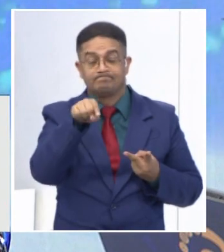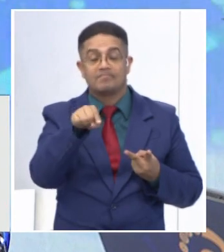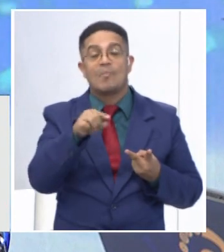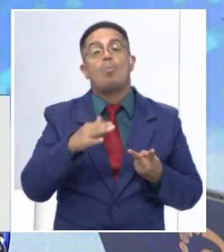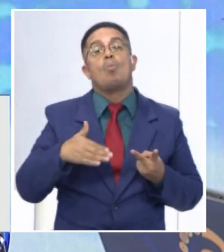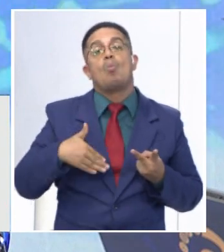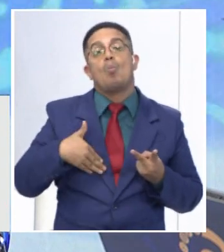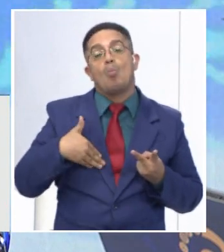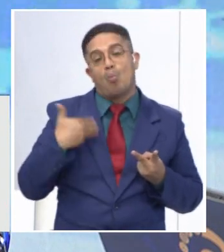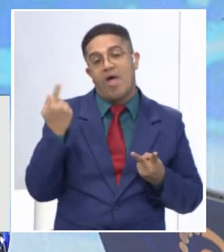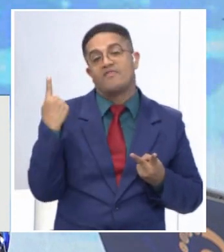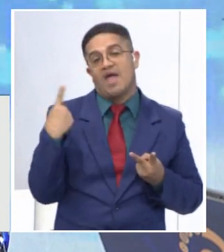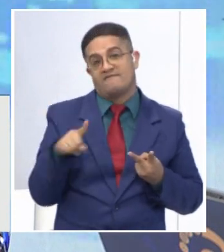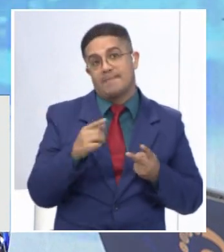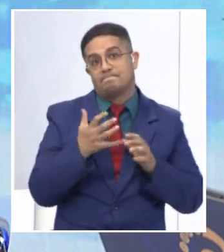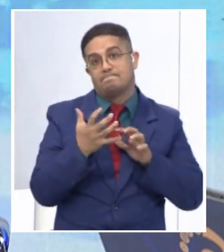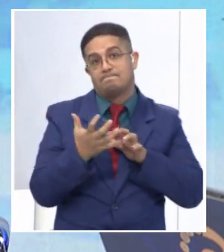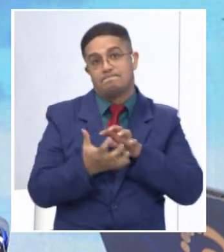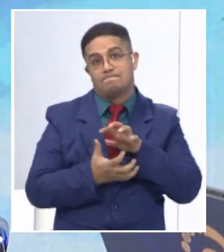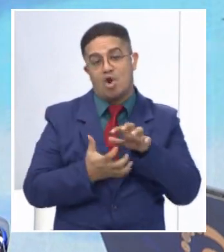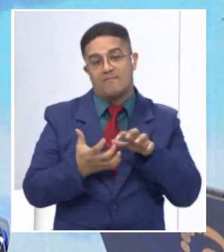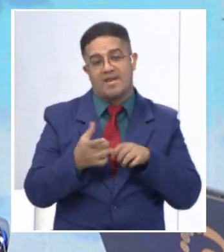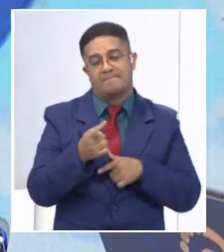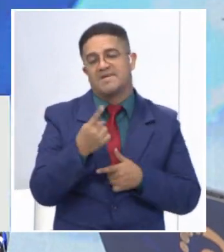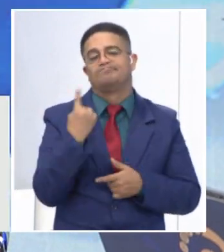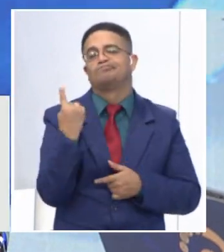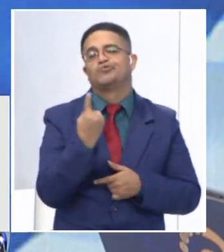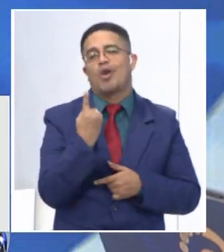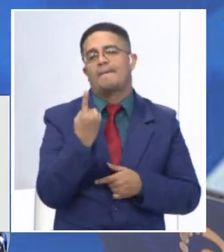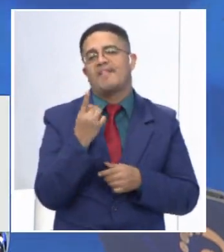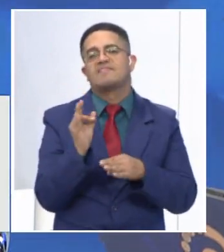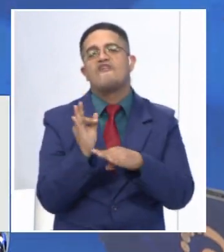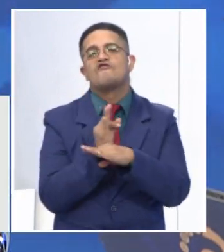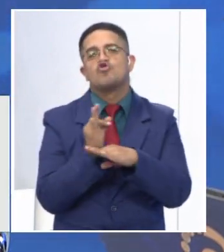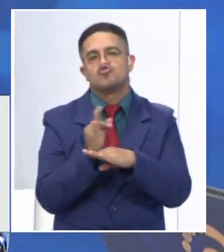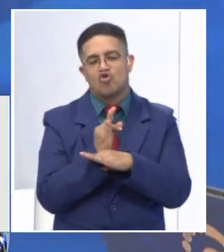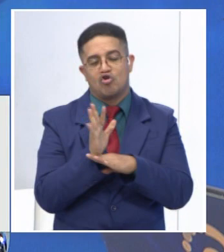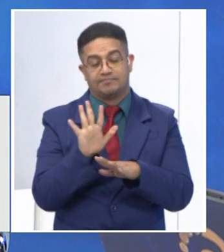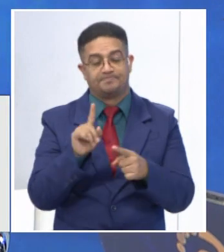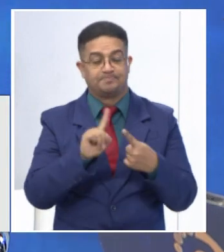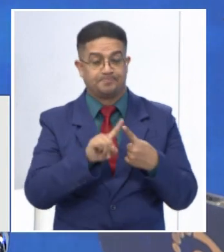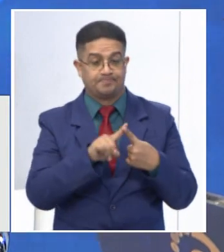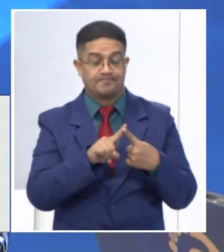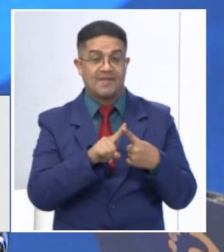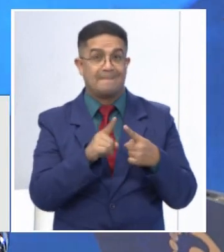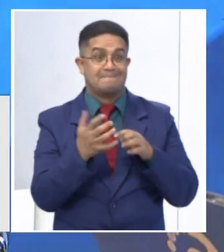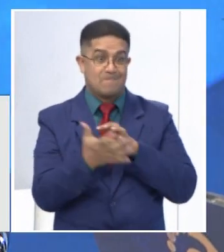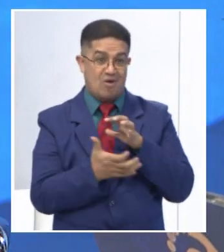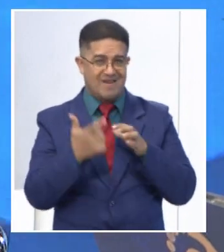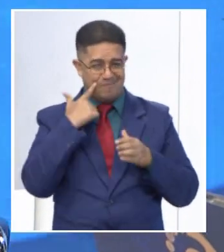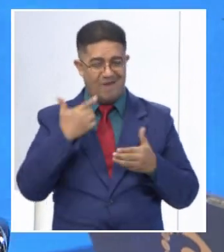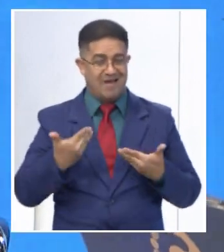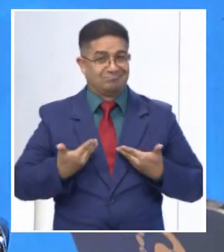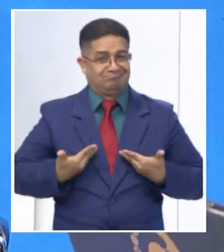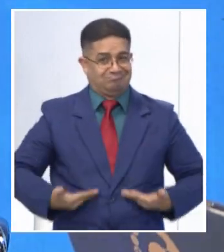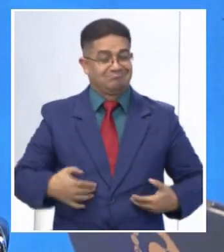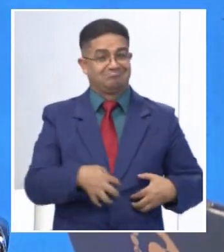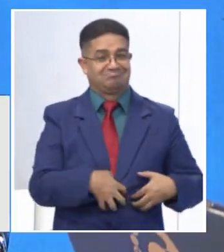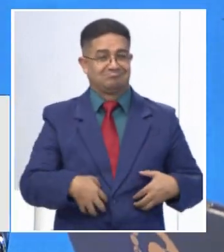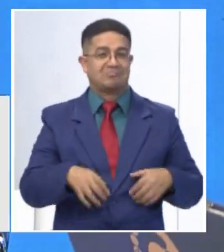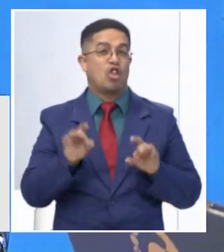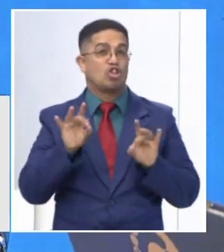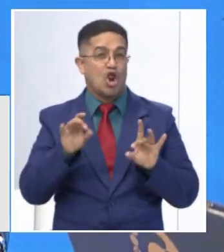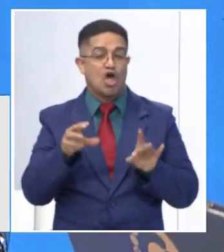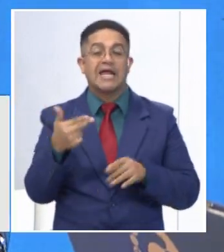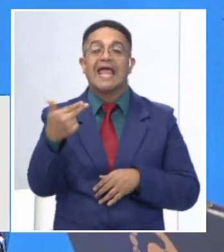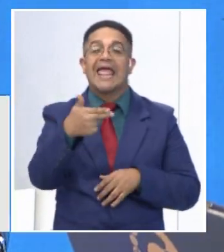haber causas estructurales o pueden haber causas que son simplemente funcionales. Dentro de las causas estructurales que pudiesen ocasionar dolor, pueden ser las